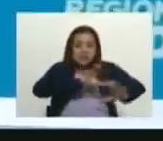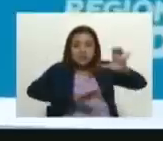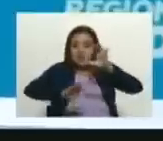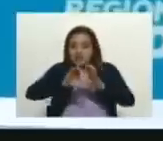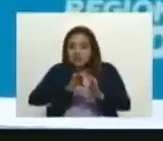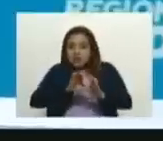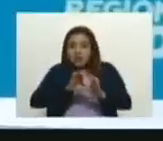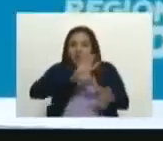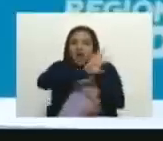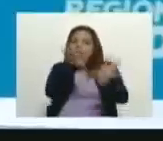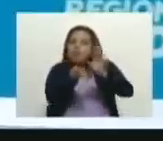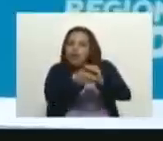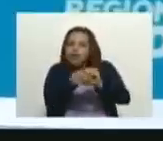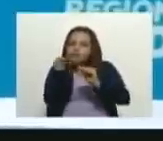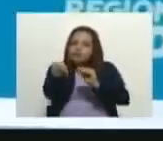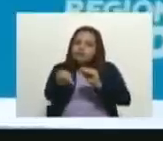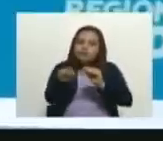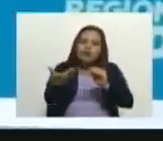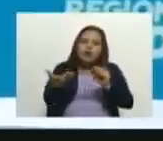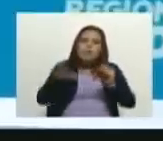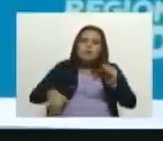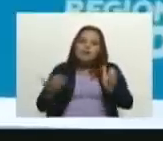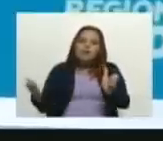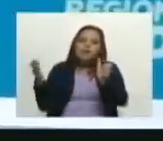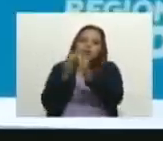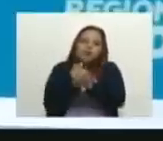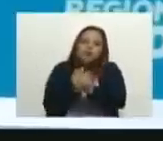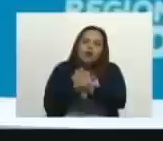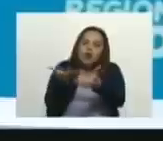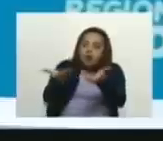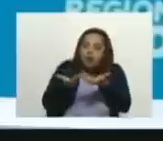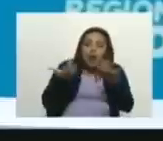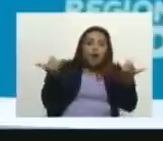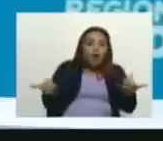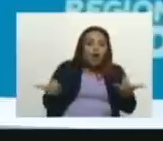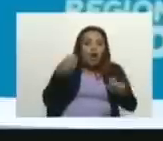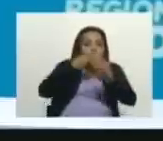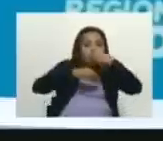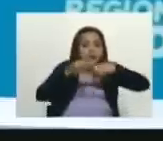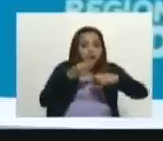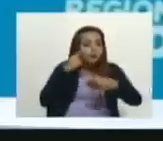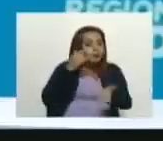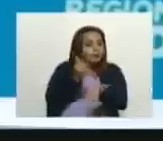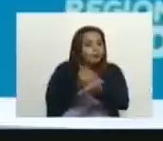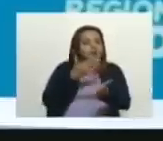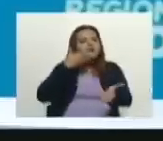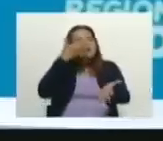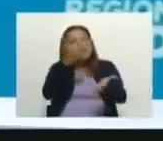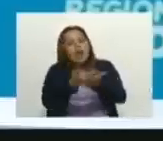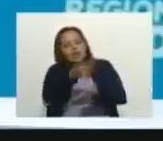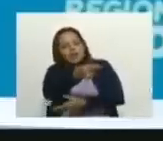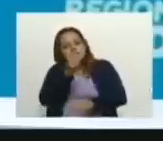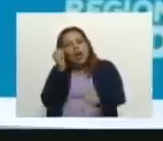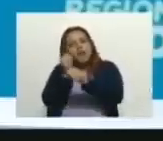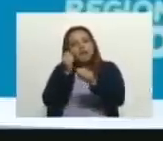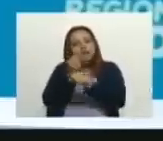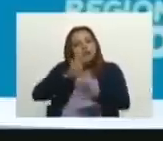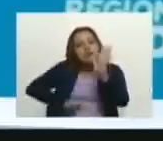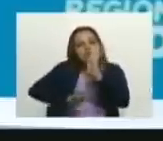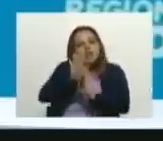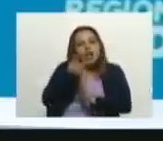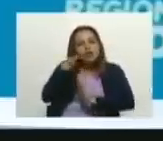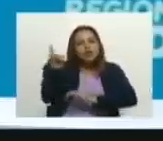aplicada para los grandes logros que están obteniendo, Gerardo. Gracias a la labor que tú estás desarrollando